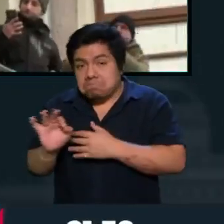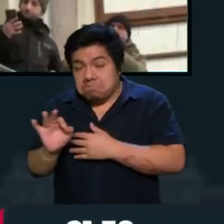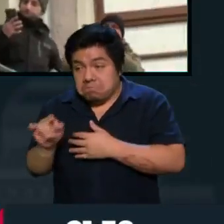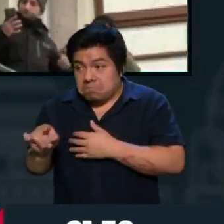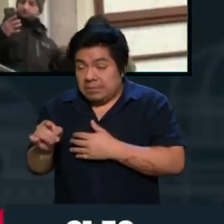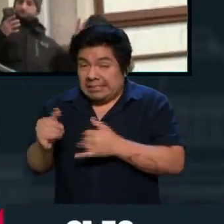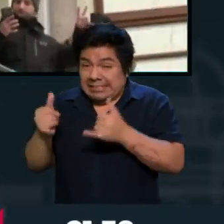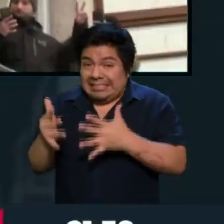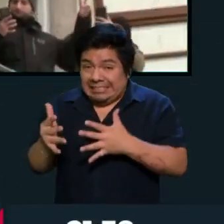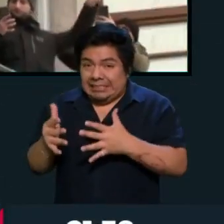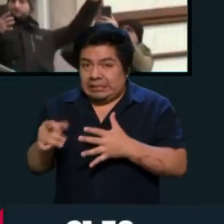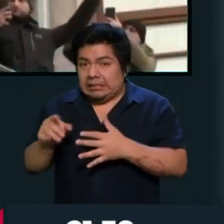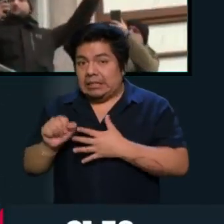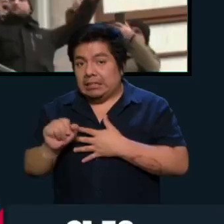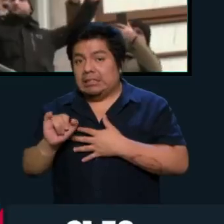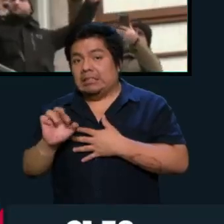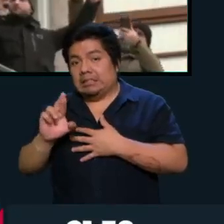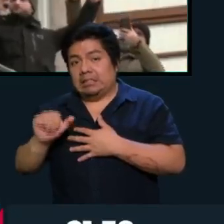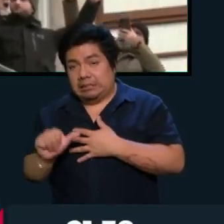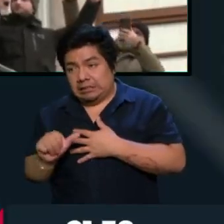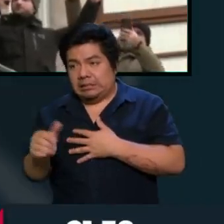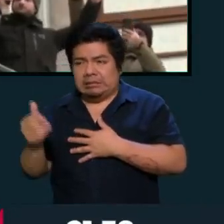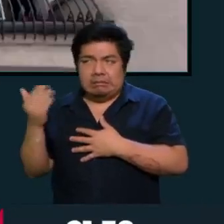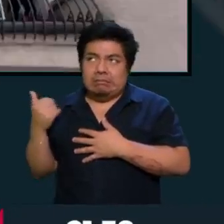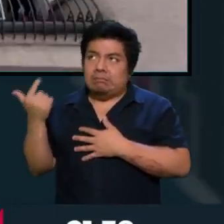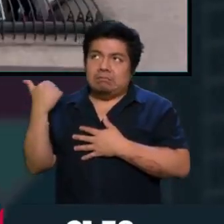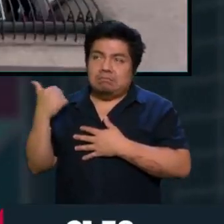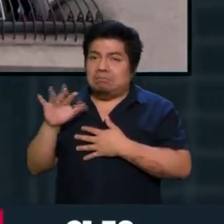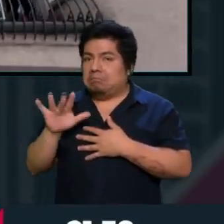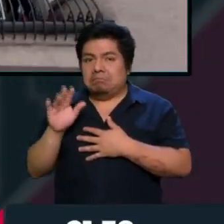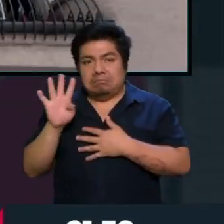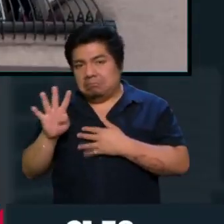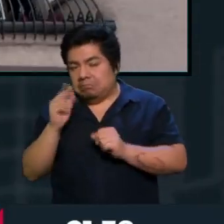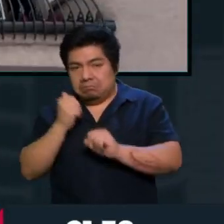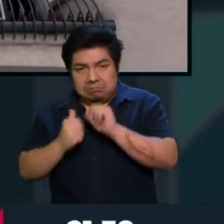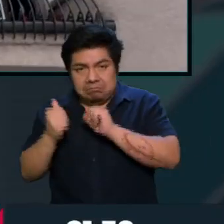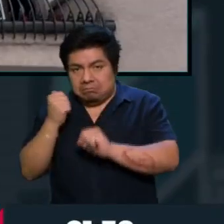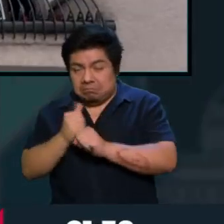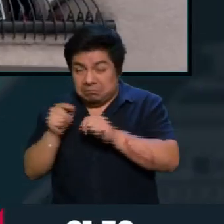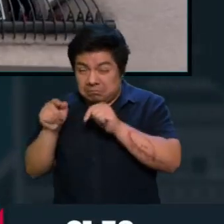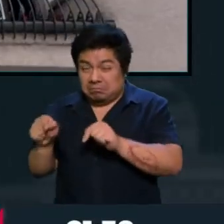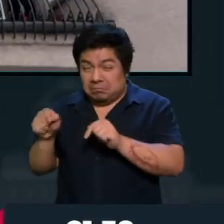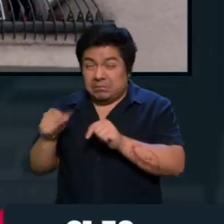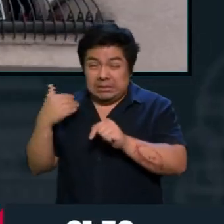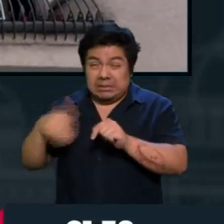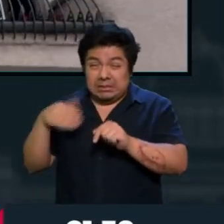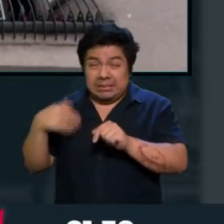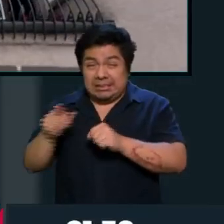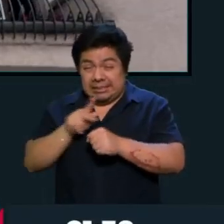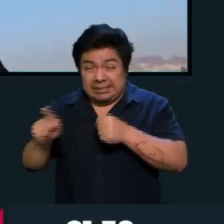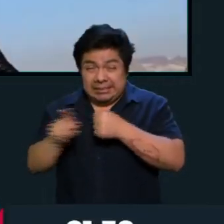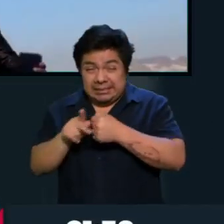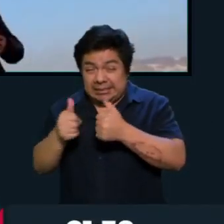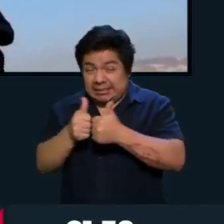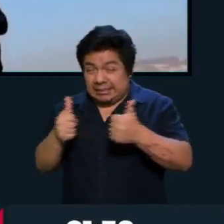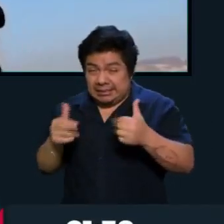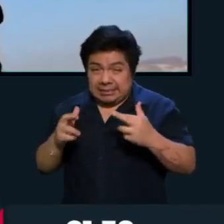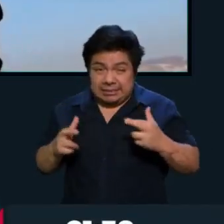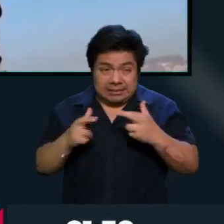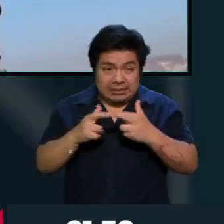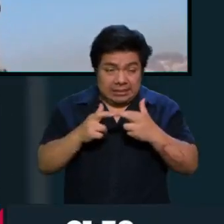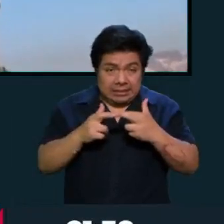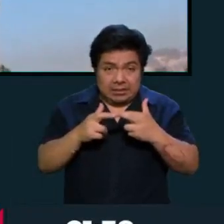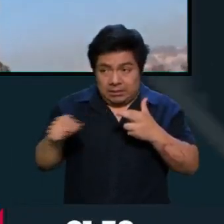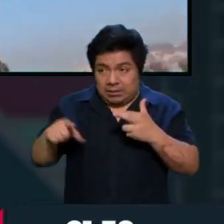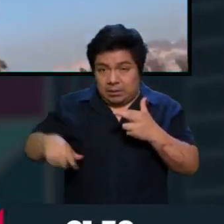pero llevar a Siria, que ha sido desde hace por lo menos 54 años un estado que ha separado la religión del